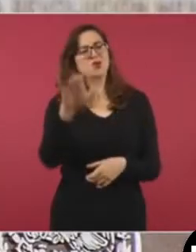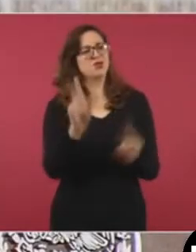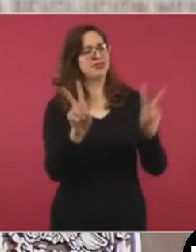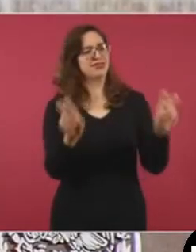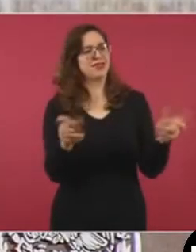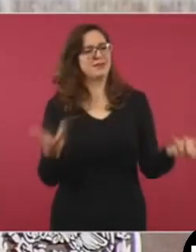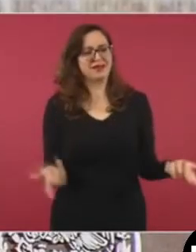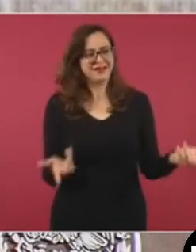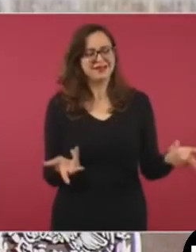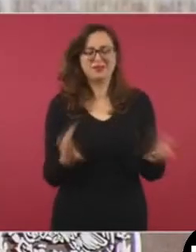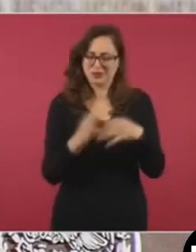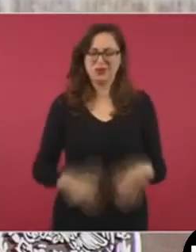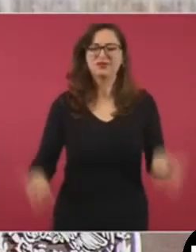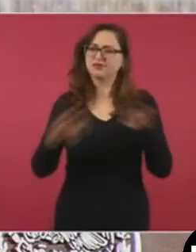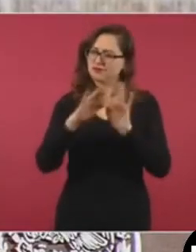para los jóvenes.